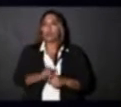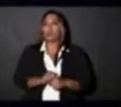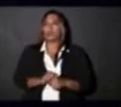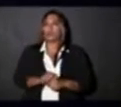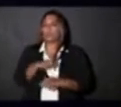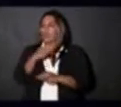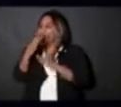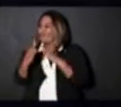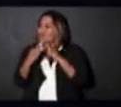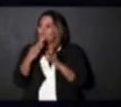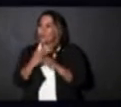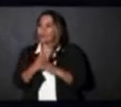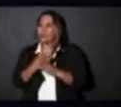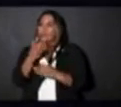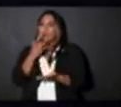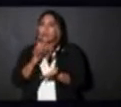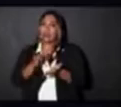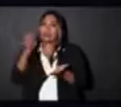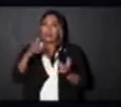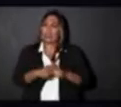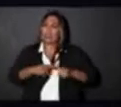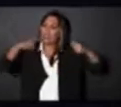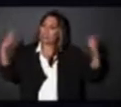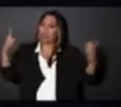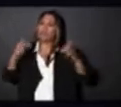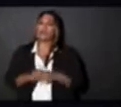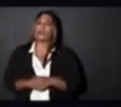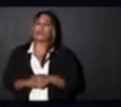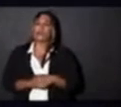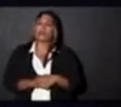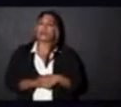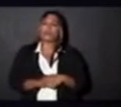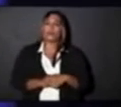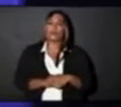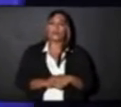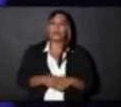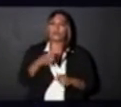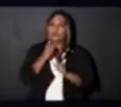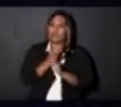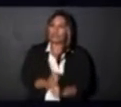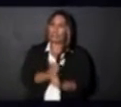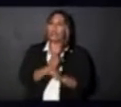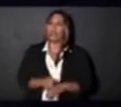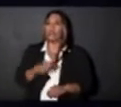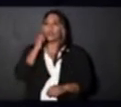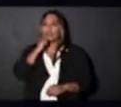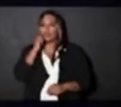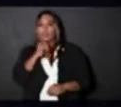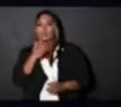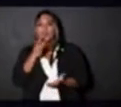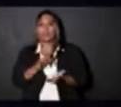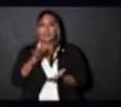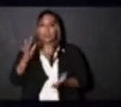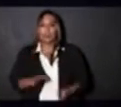en nuestras manos para que Celaya vuelva a ser grande. Estoy seguro que vamos a regresarle el orgullo y la grandeza